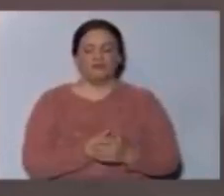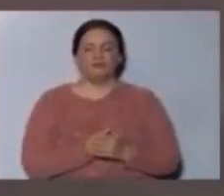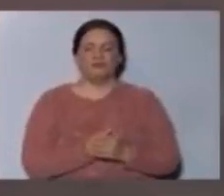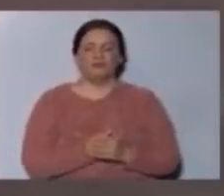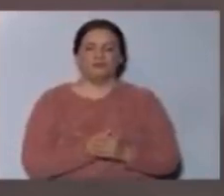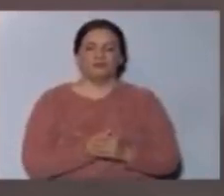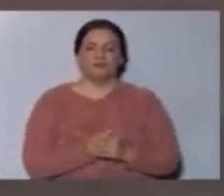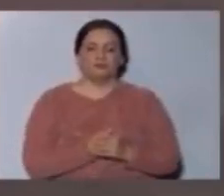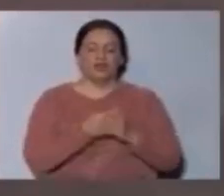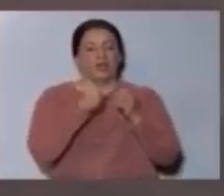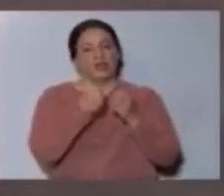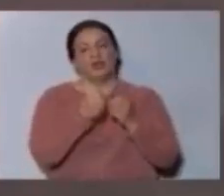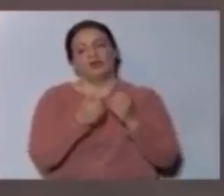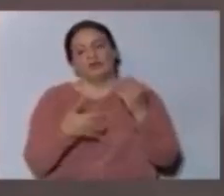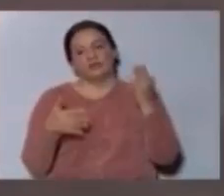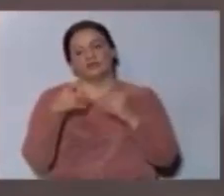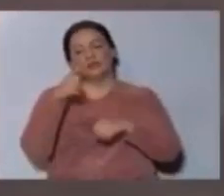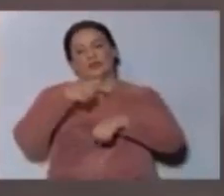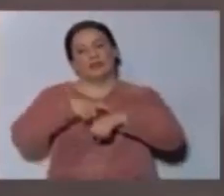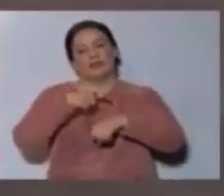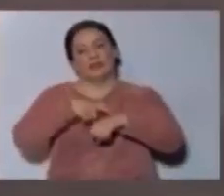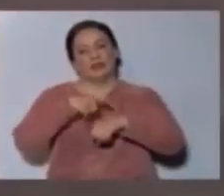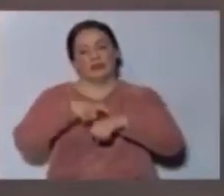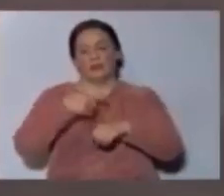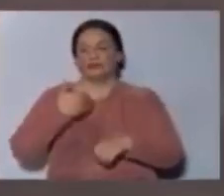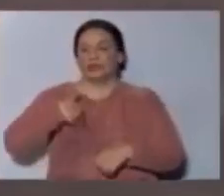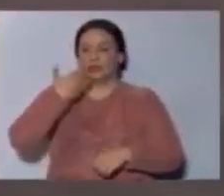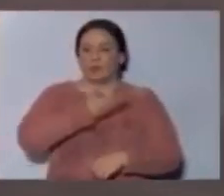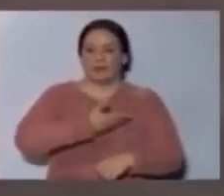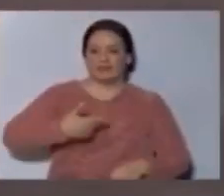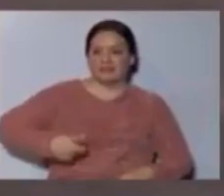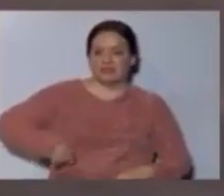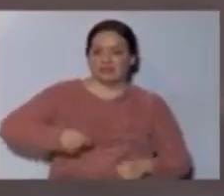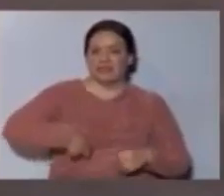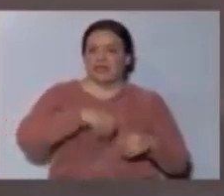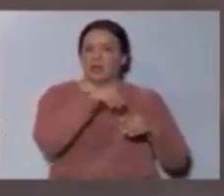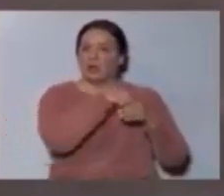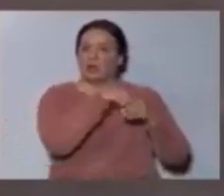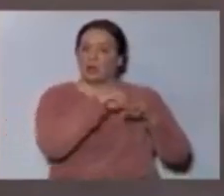El resto del tiempo, señor presidente, lo reservamos para la fracción. Gracias.